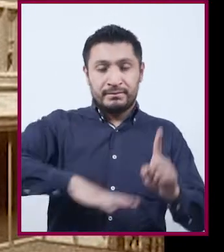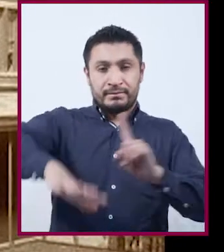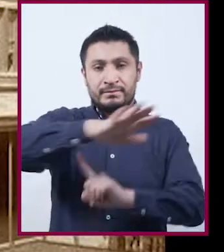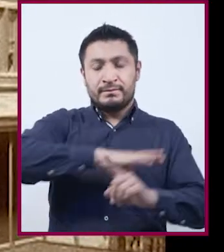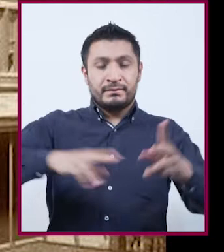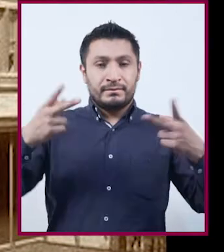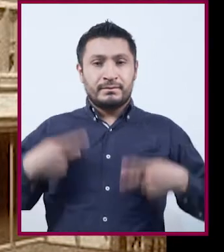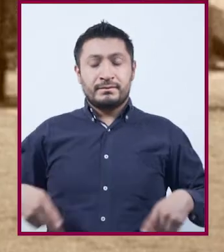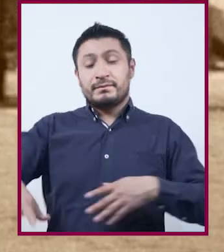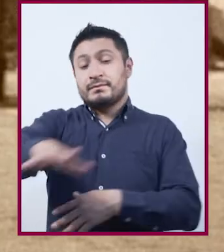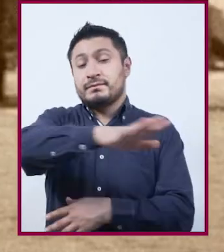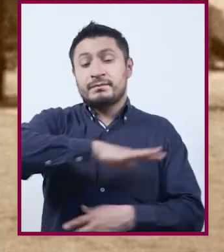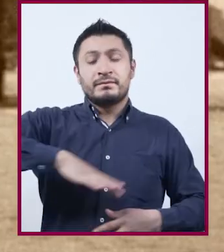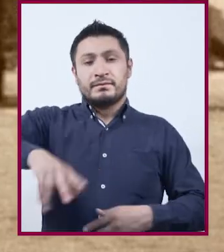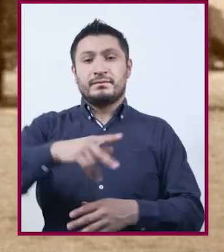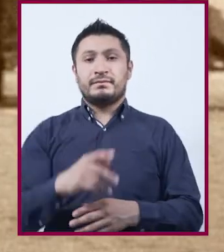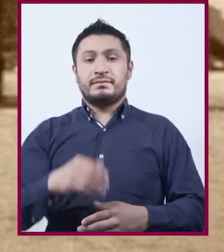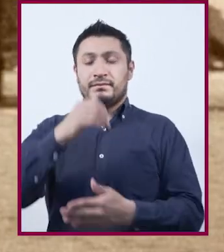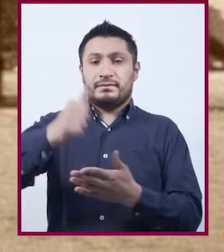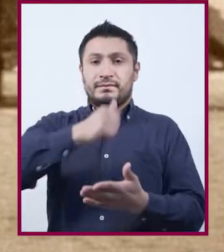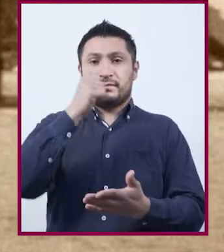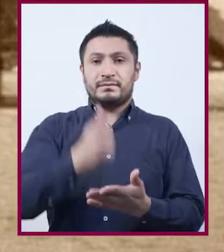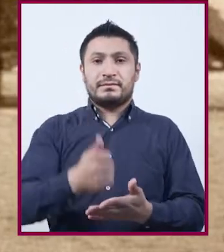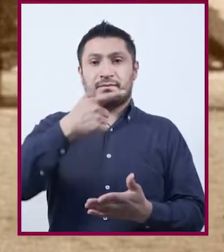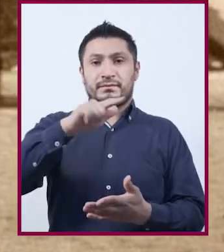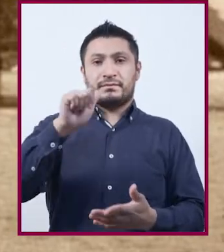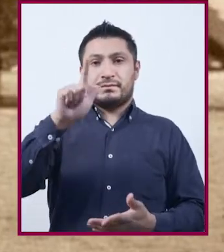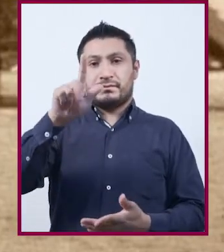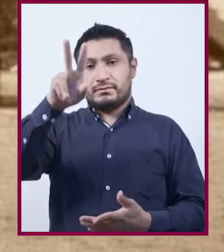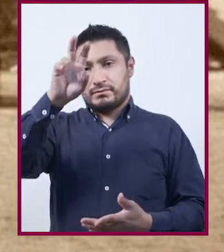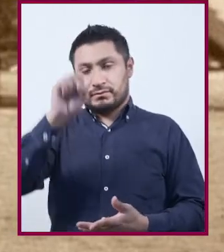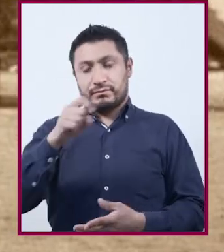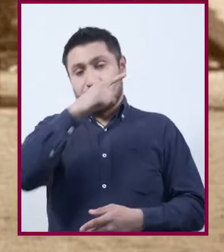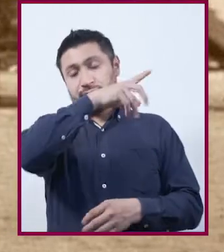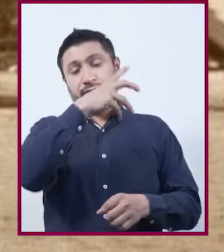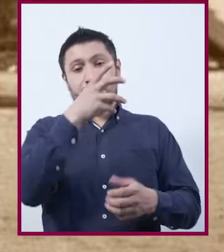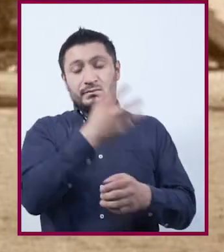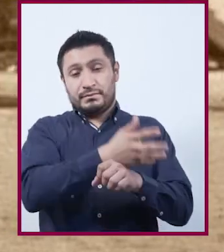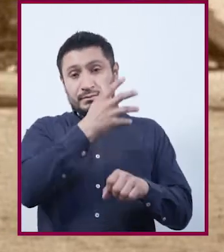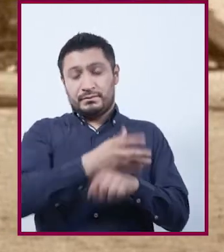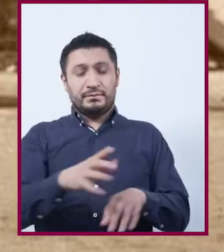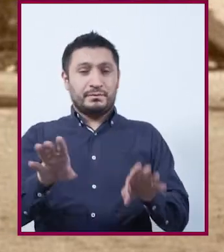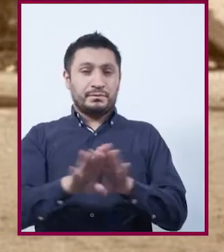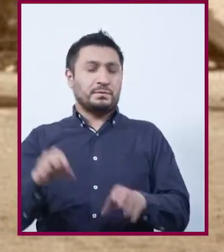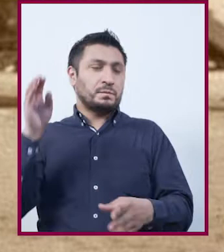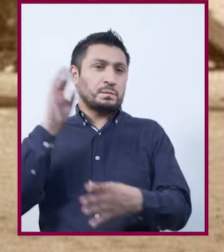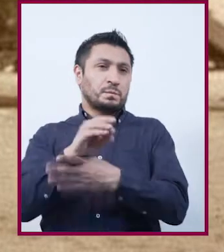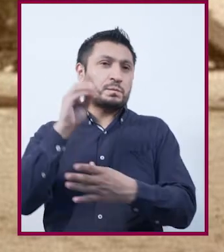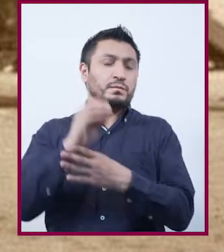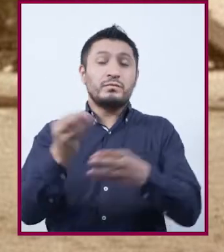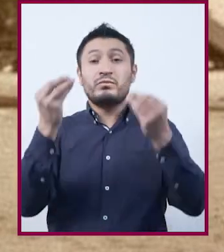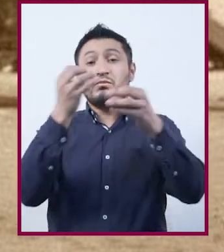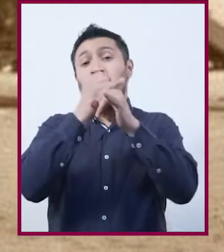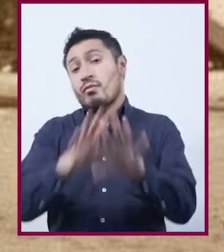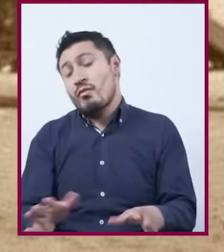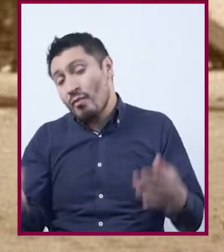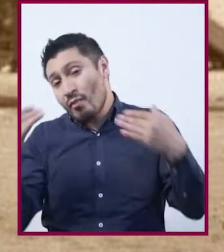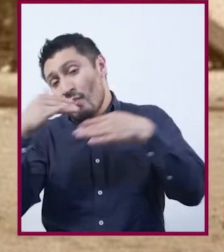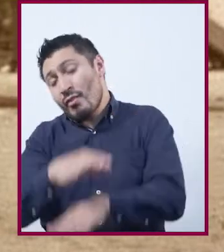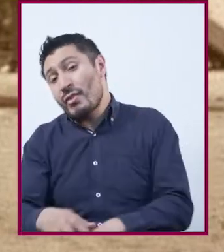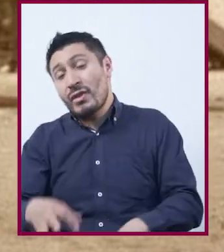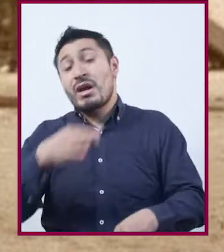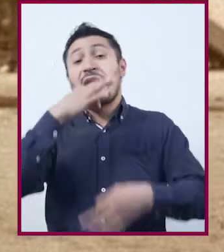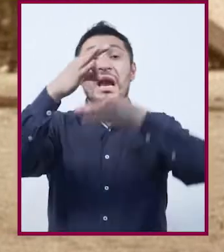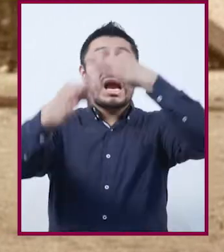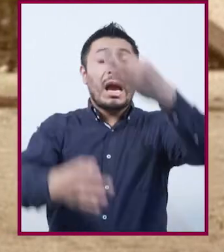En este contexto, la población de la próspera y portuaria ciudad de Galveston en Estados Unidos pasó por alto muchos de los informes